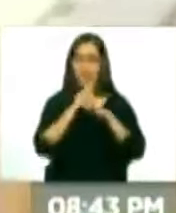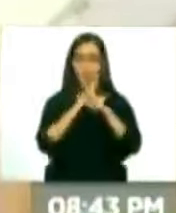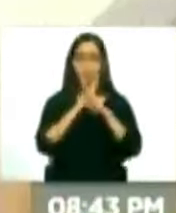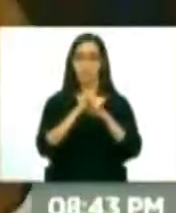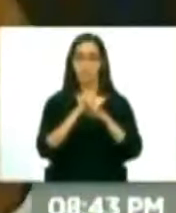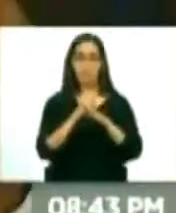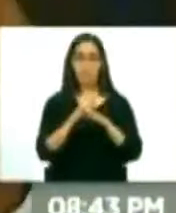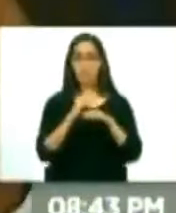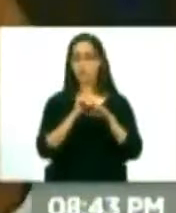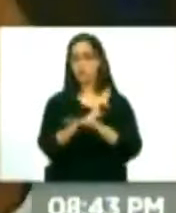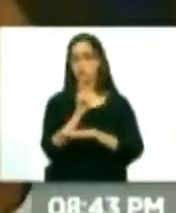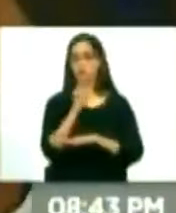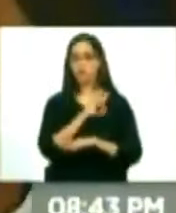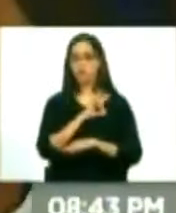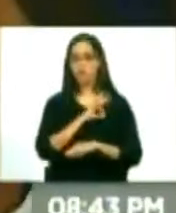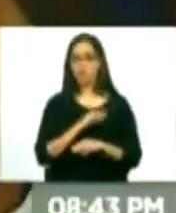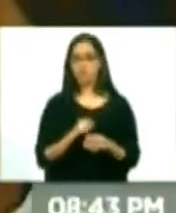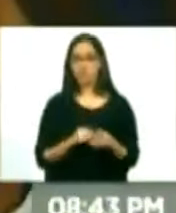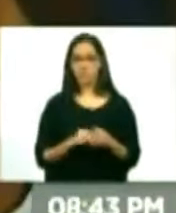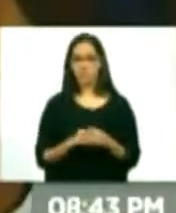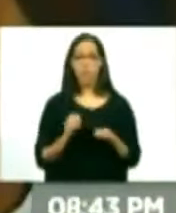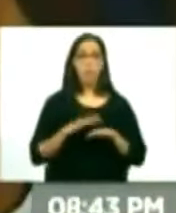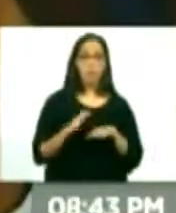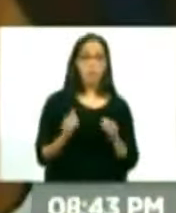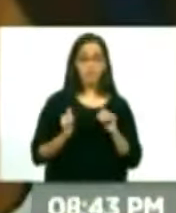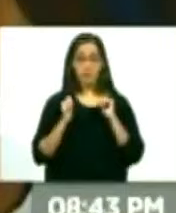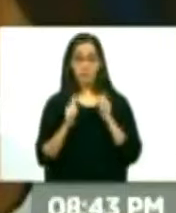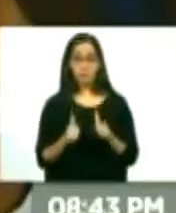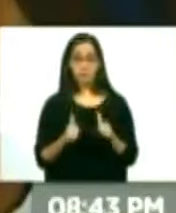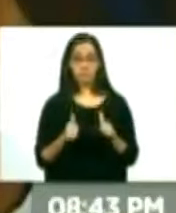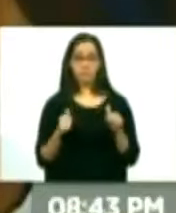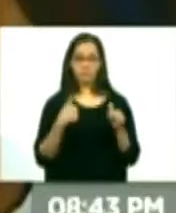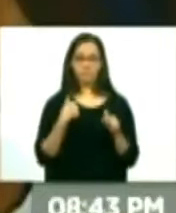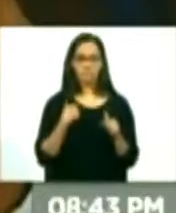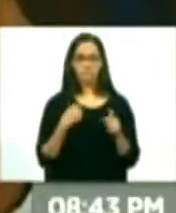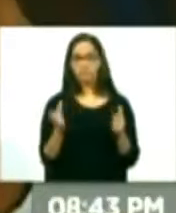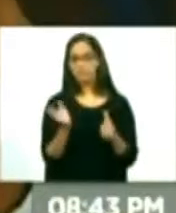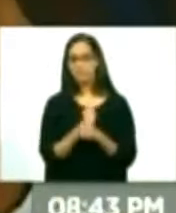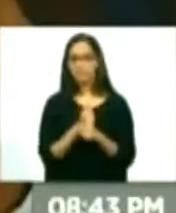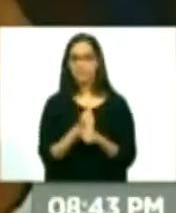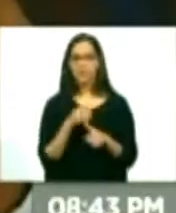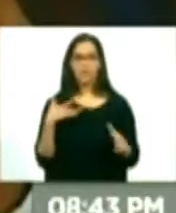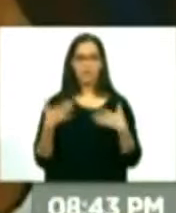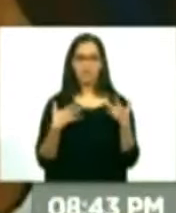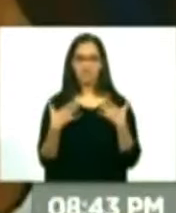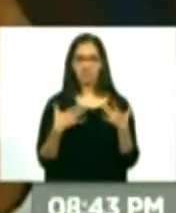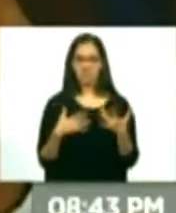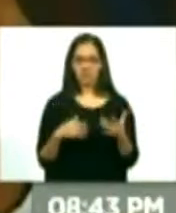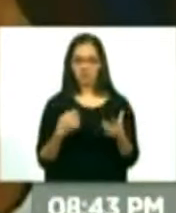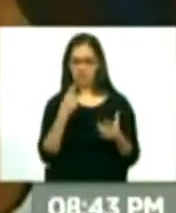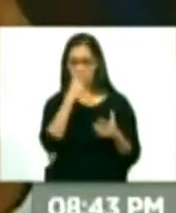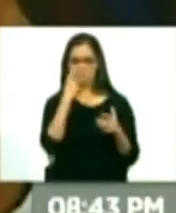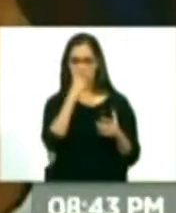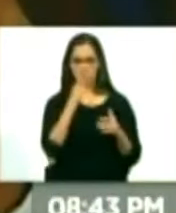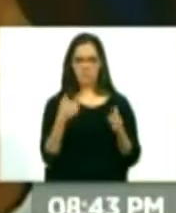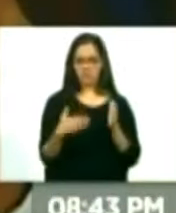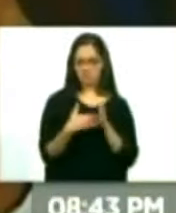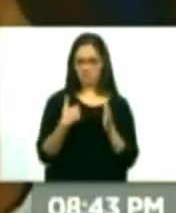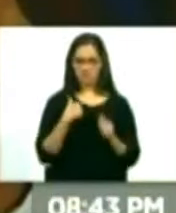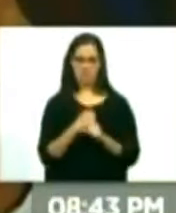redes. Pues empezó, y eso es lo que yo percibí, una actitud hostil hacia mí y hacia mi